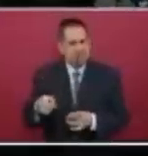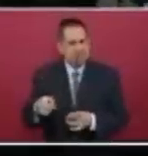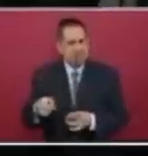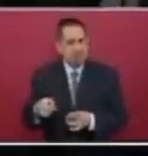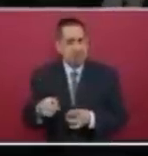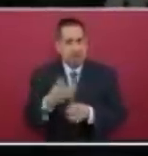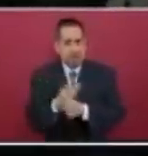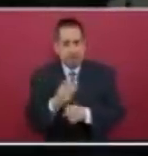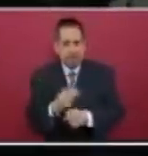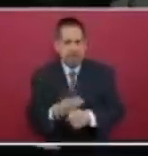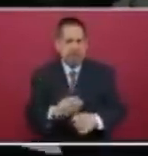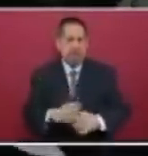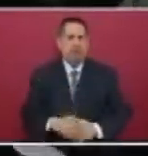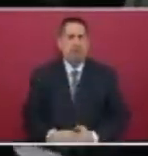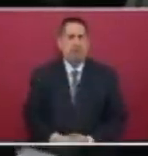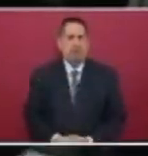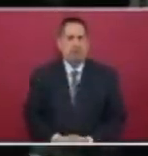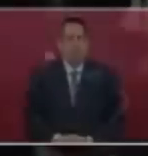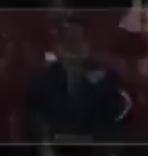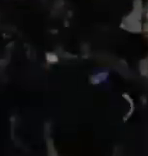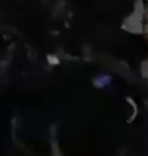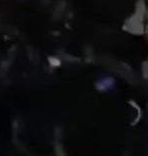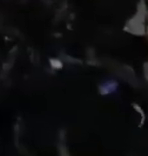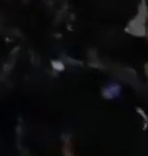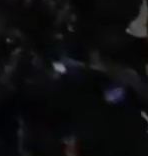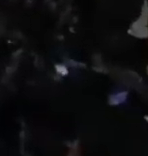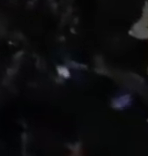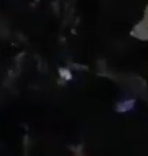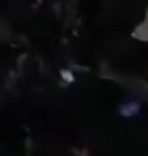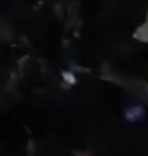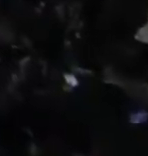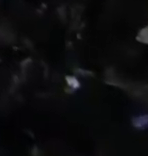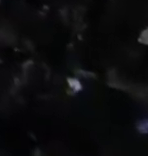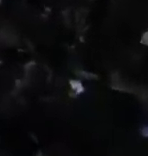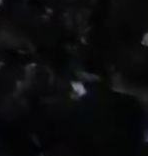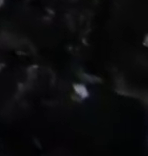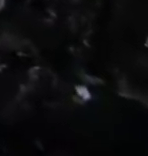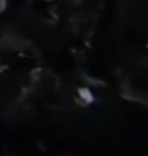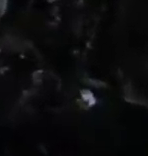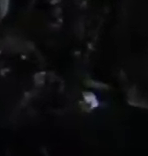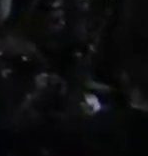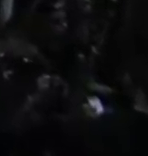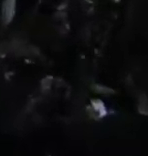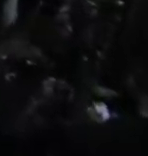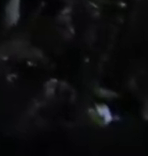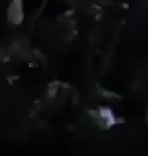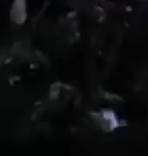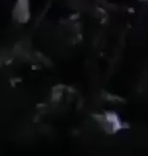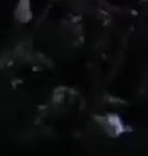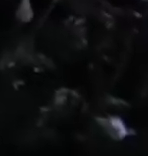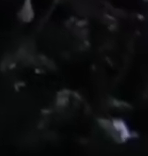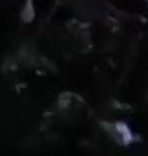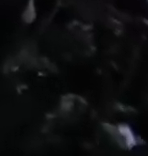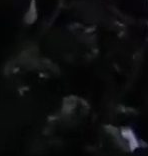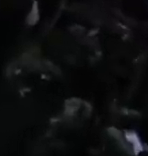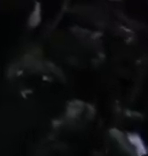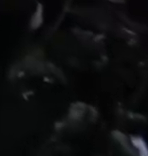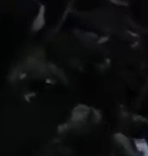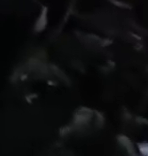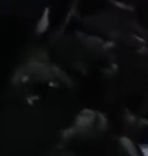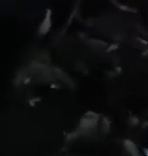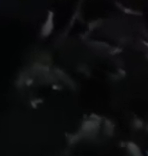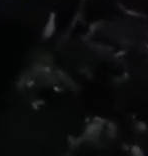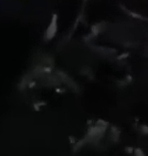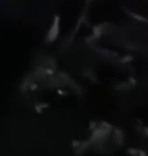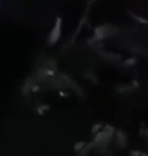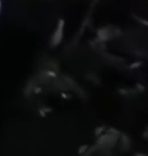planta como el chivas tero y las cinco son apoyos de la secretaría de agricultura y desarrollo social a